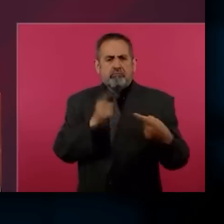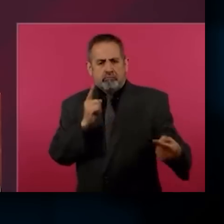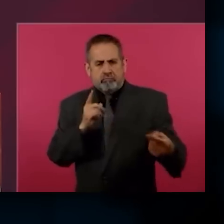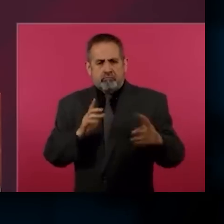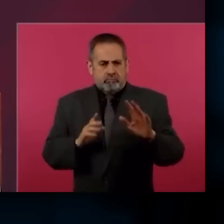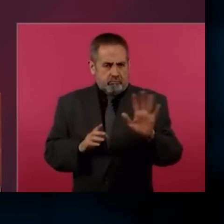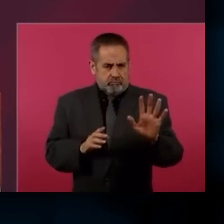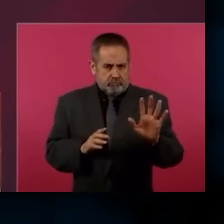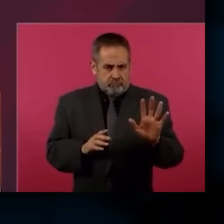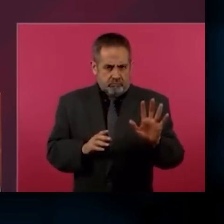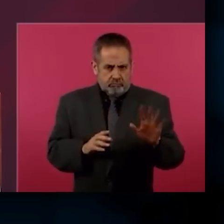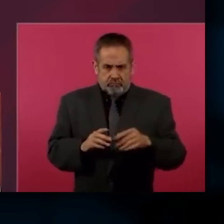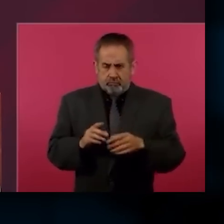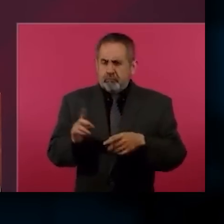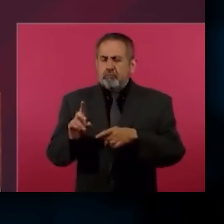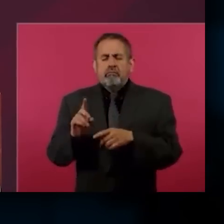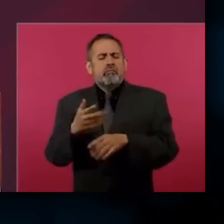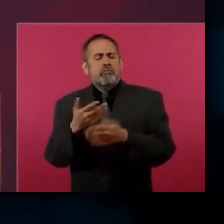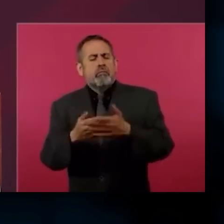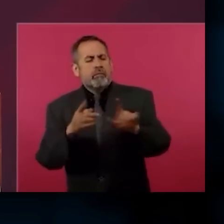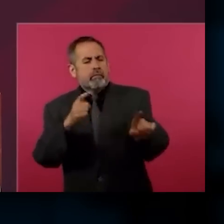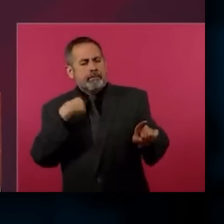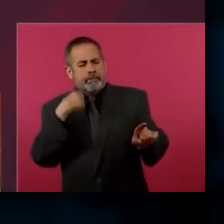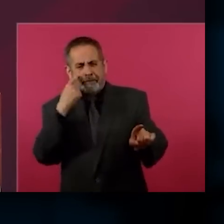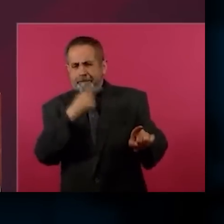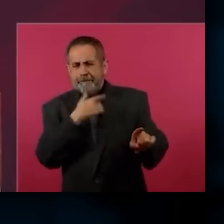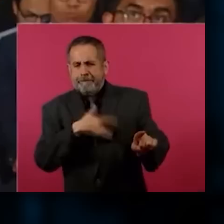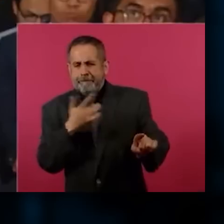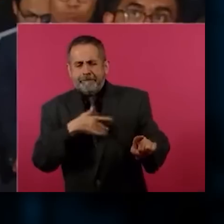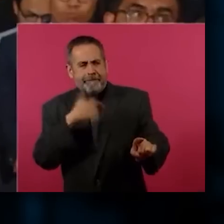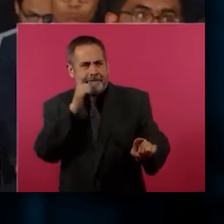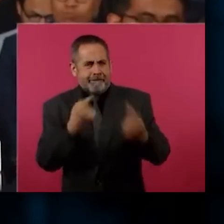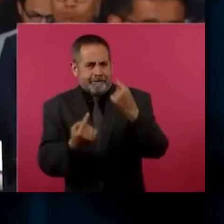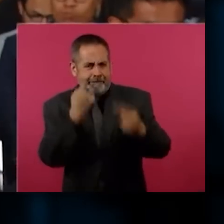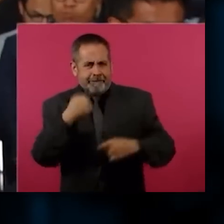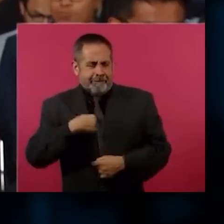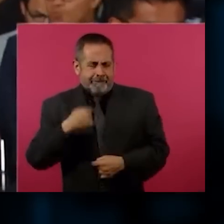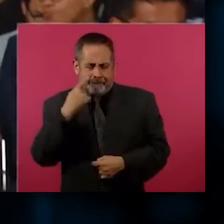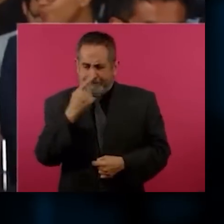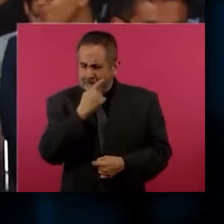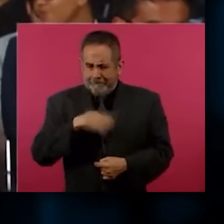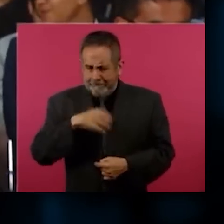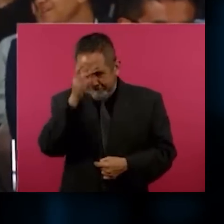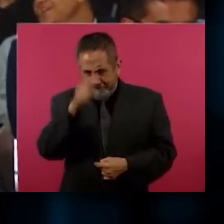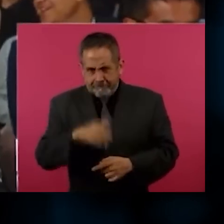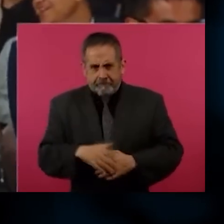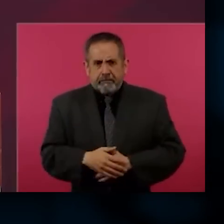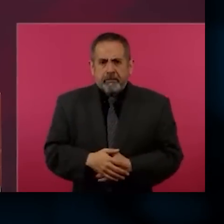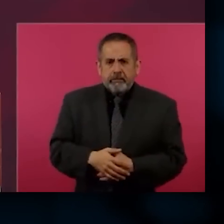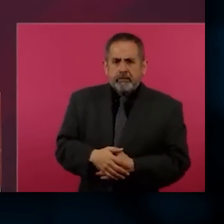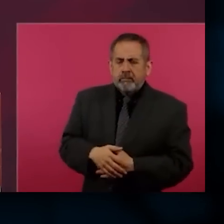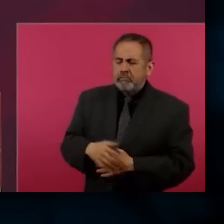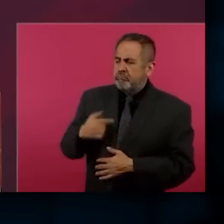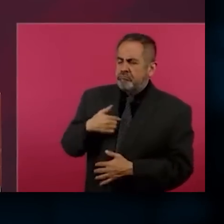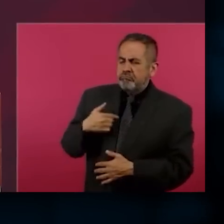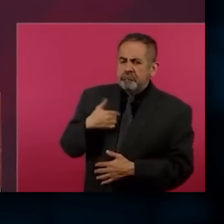todos. Pero no de ahora. No me parece correcto que me siempre, esté diciendo eso. De siempre. No estoy acostumbrado,